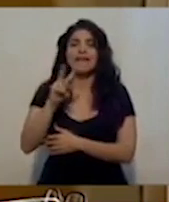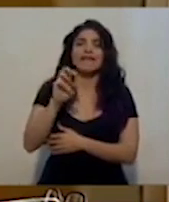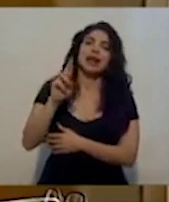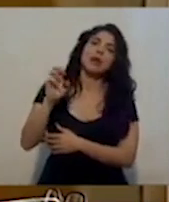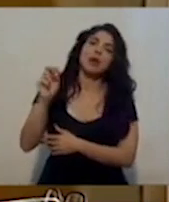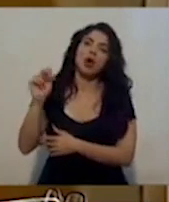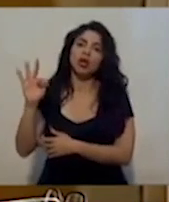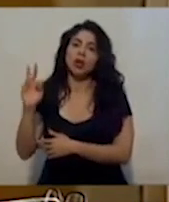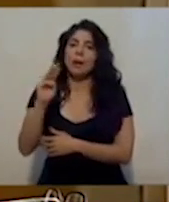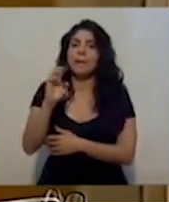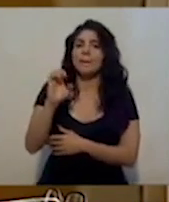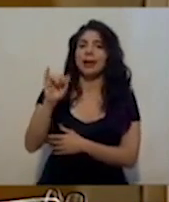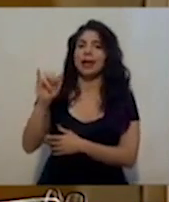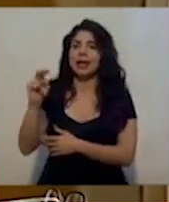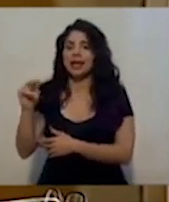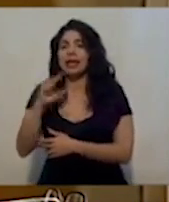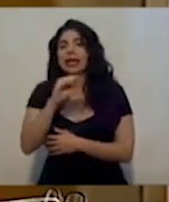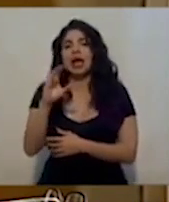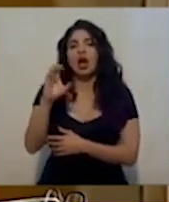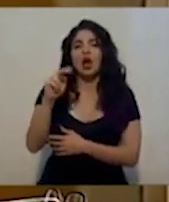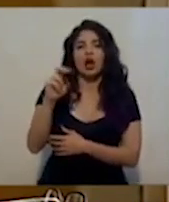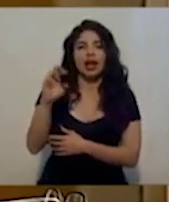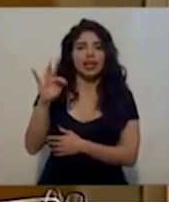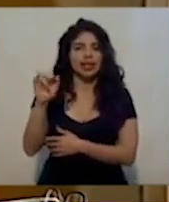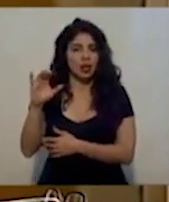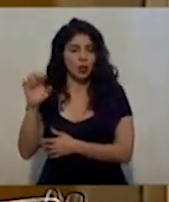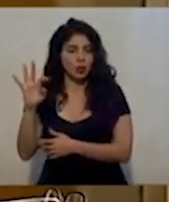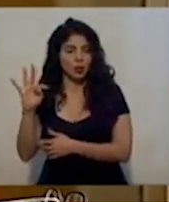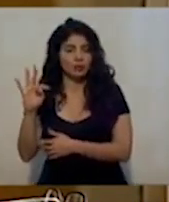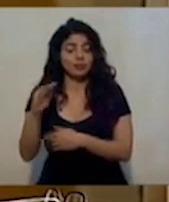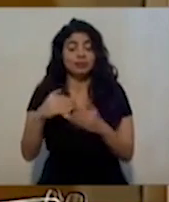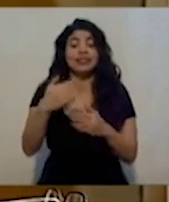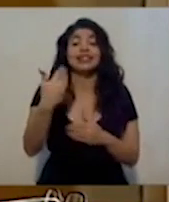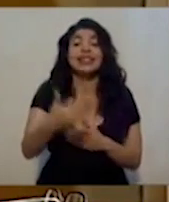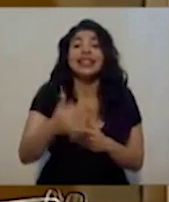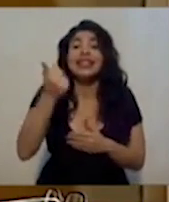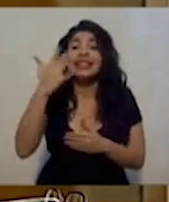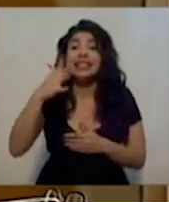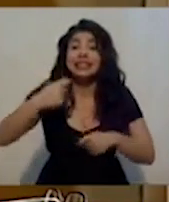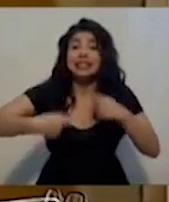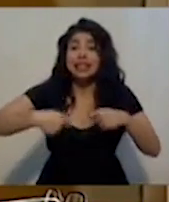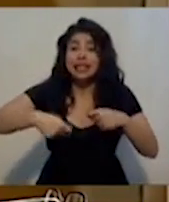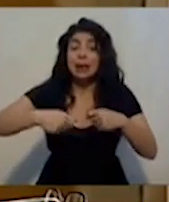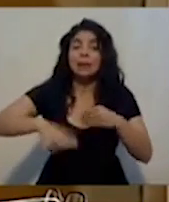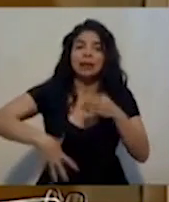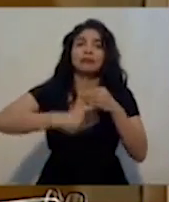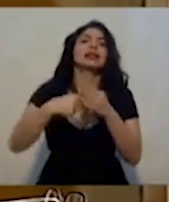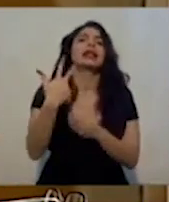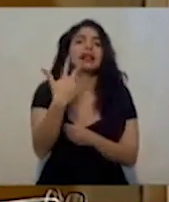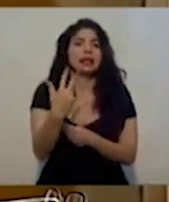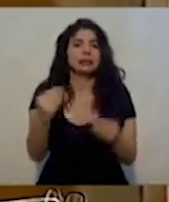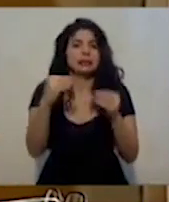y connecticut a partir del 15 de septiembre se unen a esa lista tres estados más